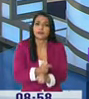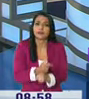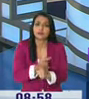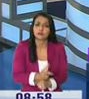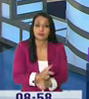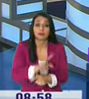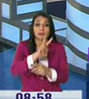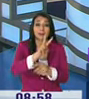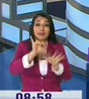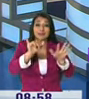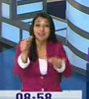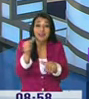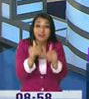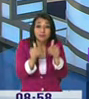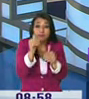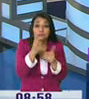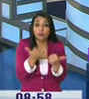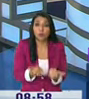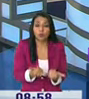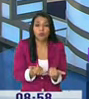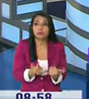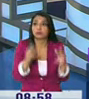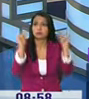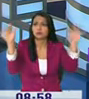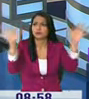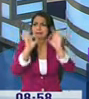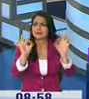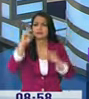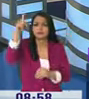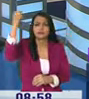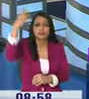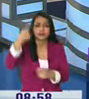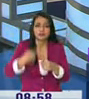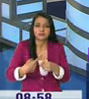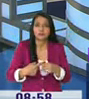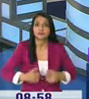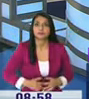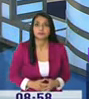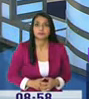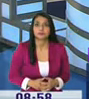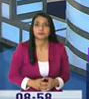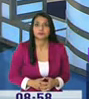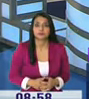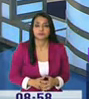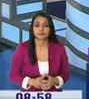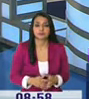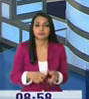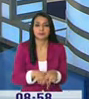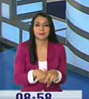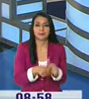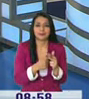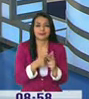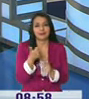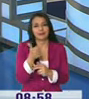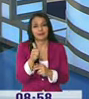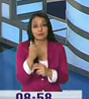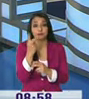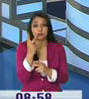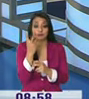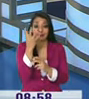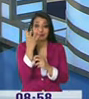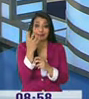grados, facilito, veremos. No hay nubes en la ciudad y esto va paulatinamente, esto va así, ¿no? Comienza a 10 grados, 12,